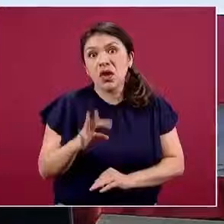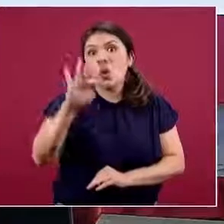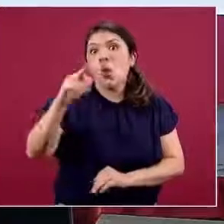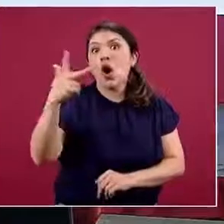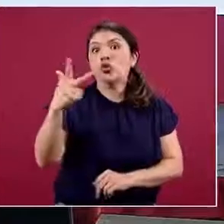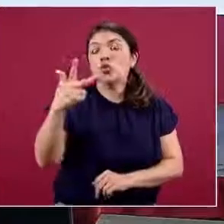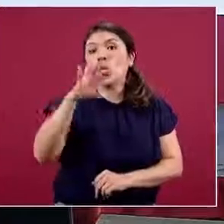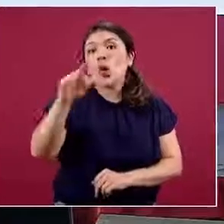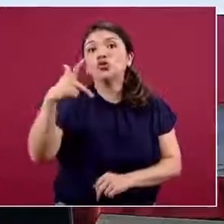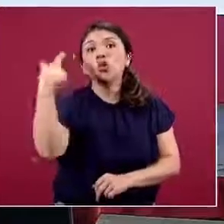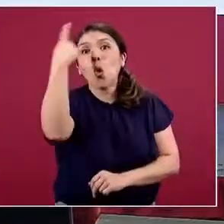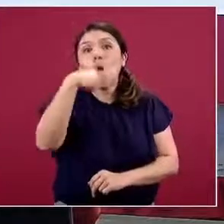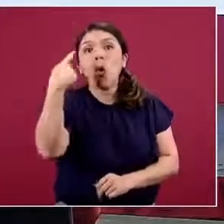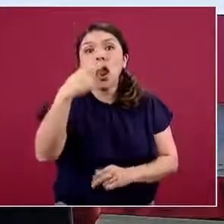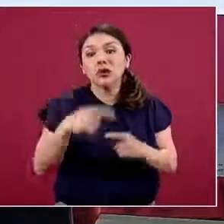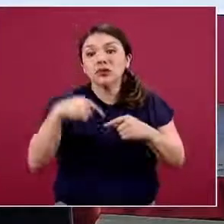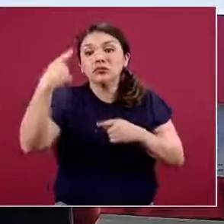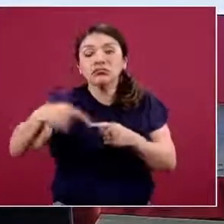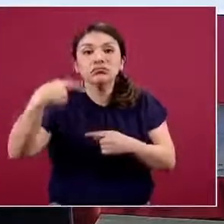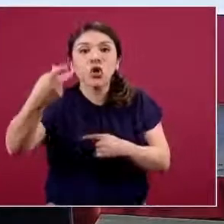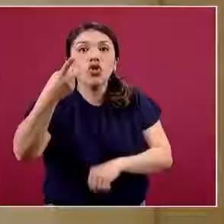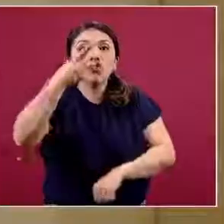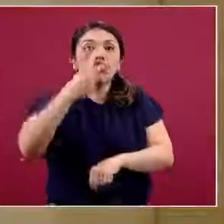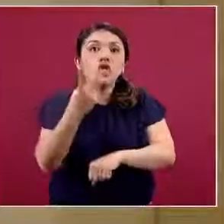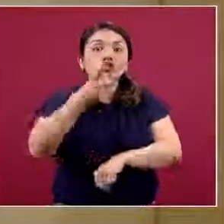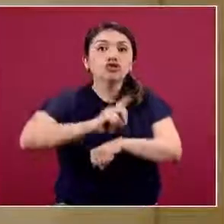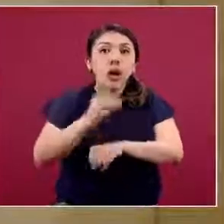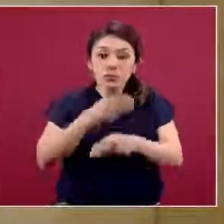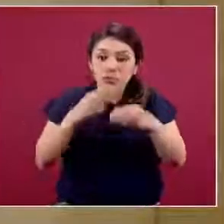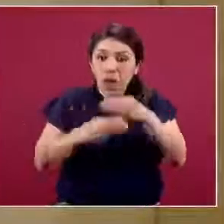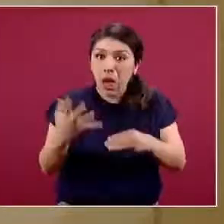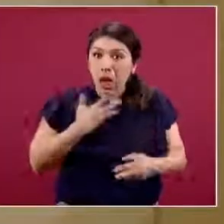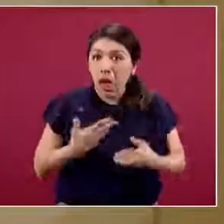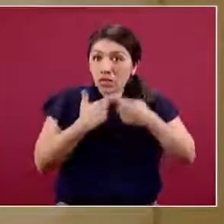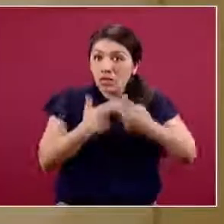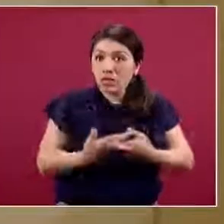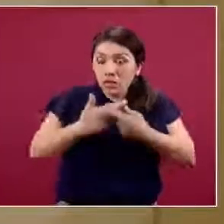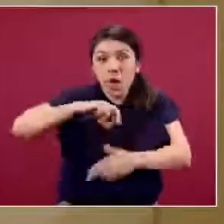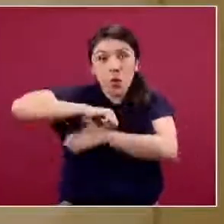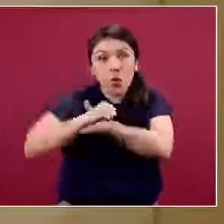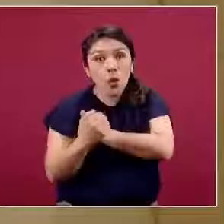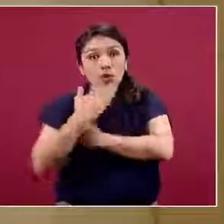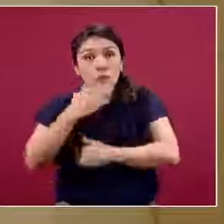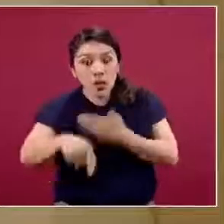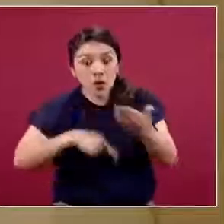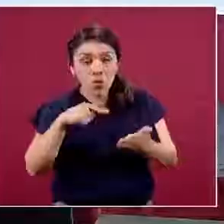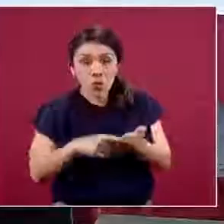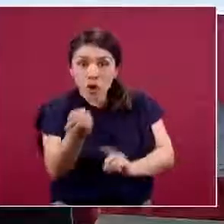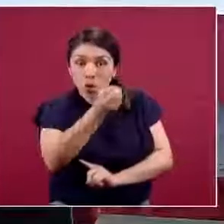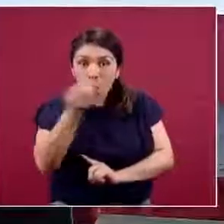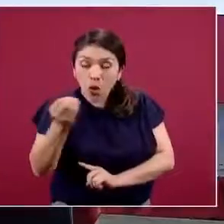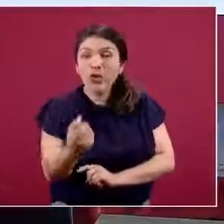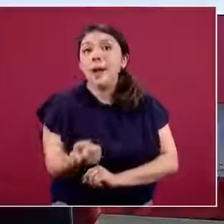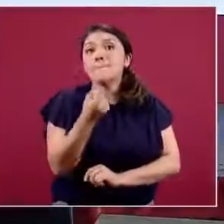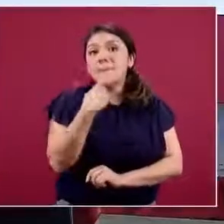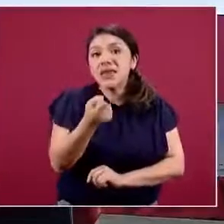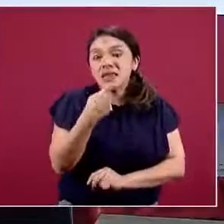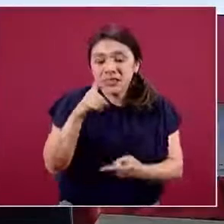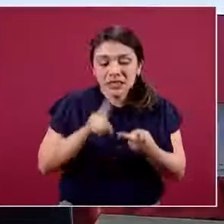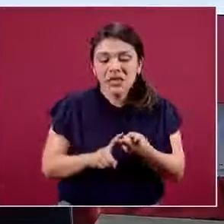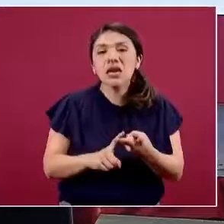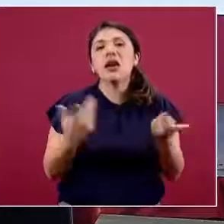horas después del impacto, que los insumos estén adecuadamente resguardados, es decir, todo lo que tenga que ver con medicamentos, que tenga que